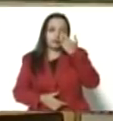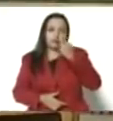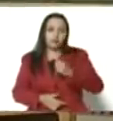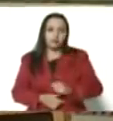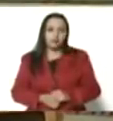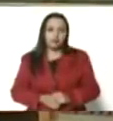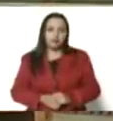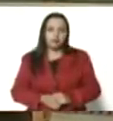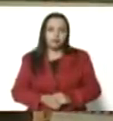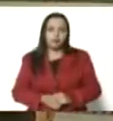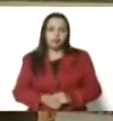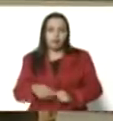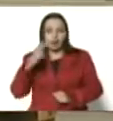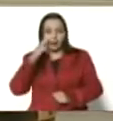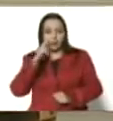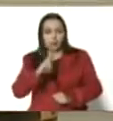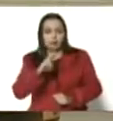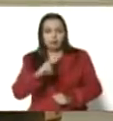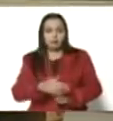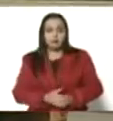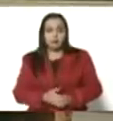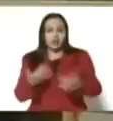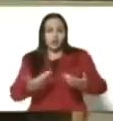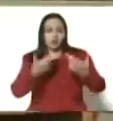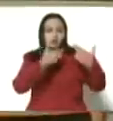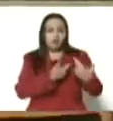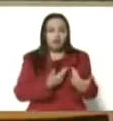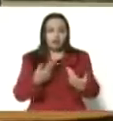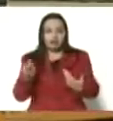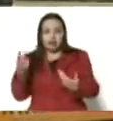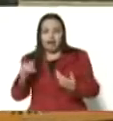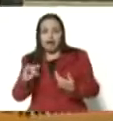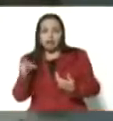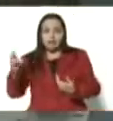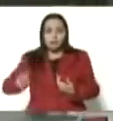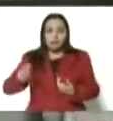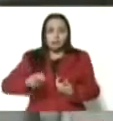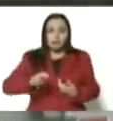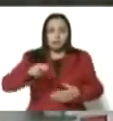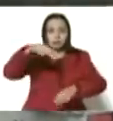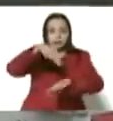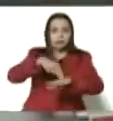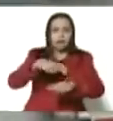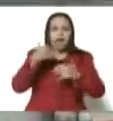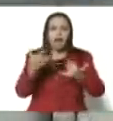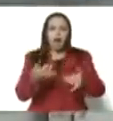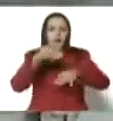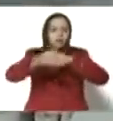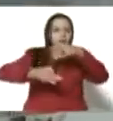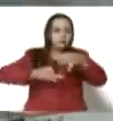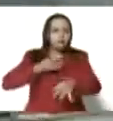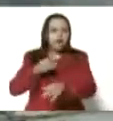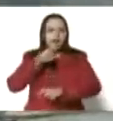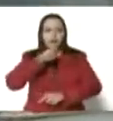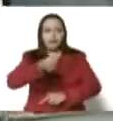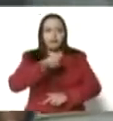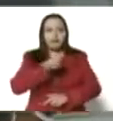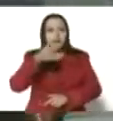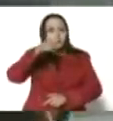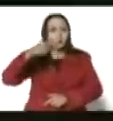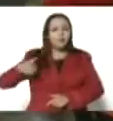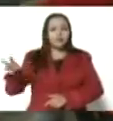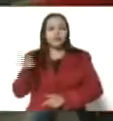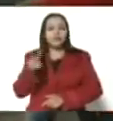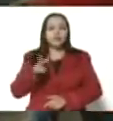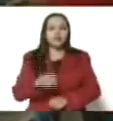Apreciamos el traslado de las autoridades hasta el podio principal para lo que serán las declaraciones a la prensa y al pueblo